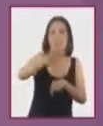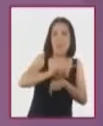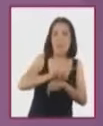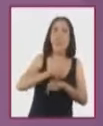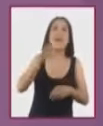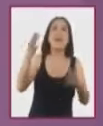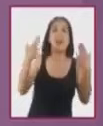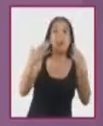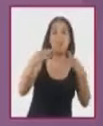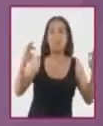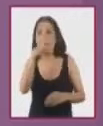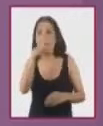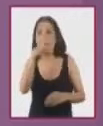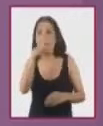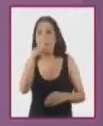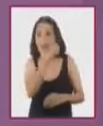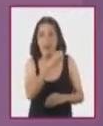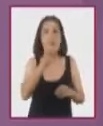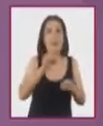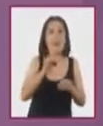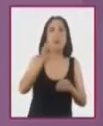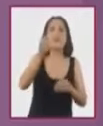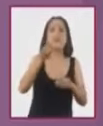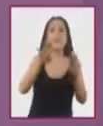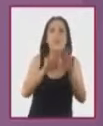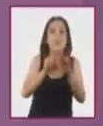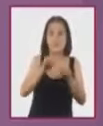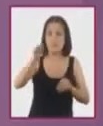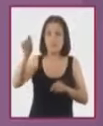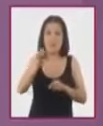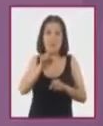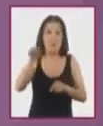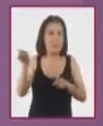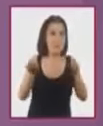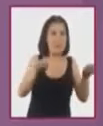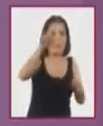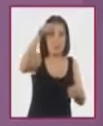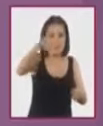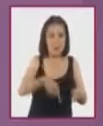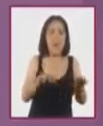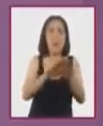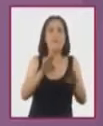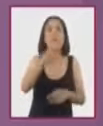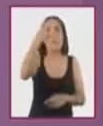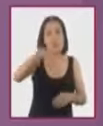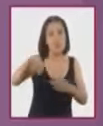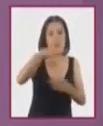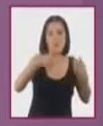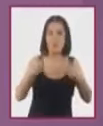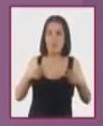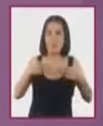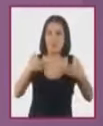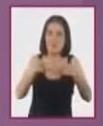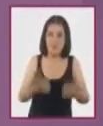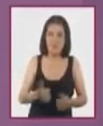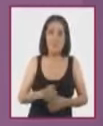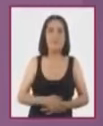del año y la forma en que debían llevar a cabo diversas labores importantes para toda la comunidad.